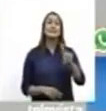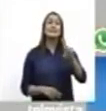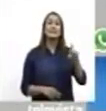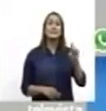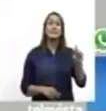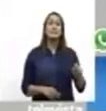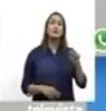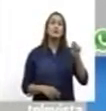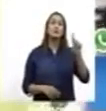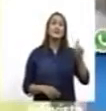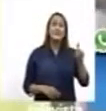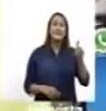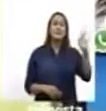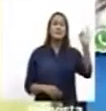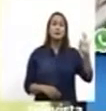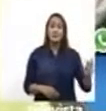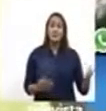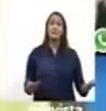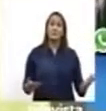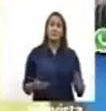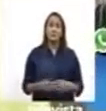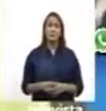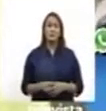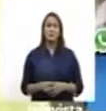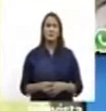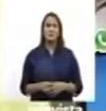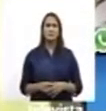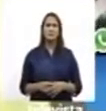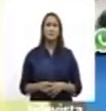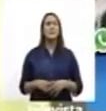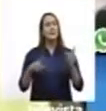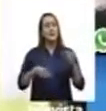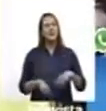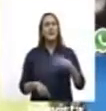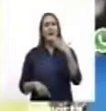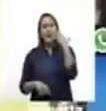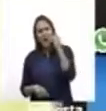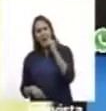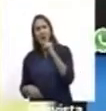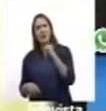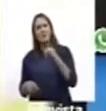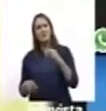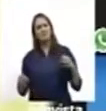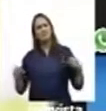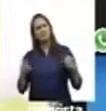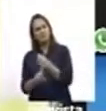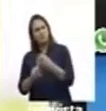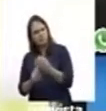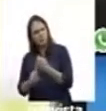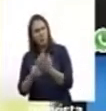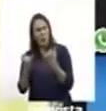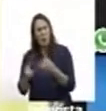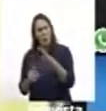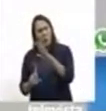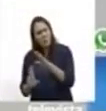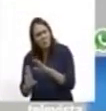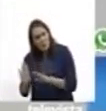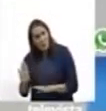63.6% de casos registrados. Por otra parte, aunque la violencia hacia la mujer ha disminuido, sigue siendo la mayor víctima.